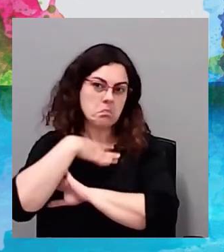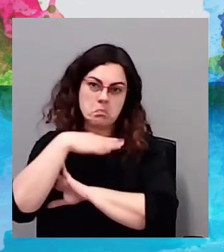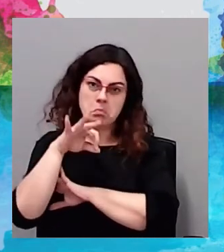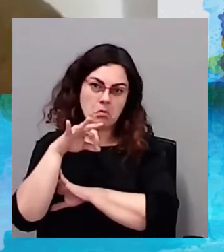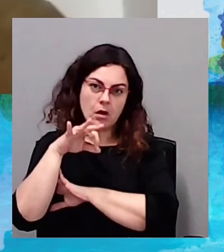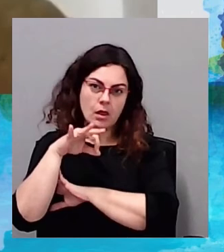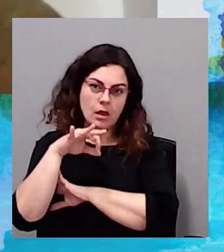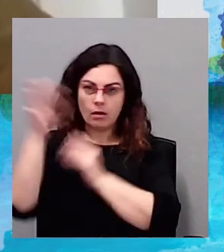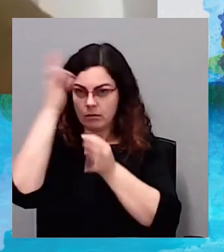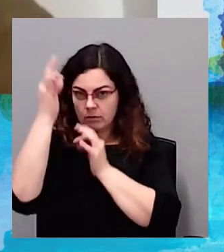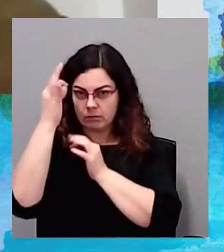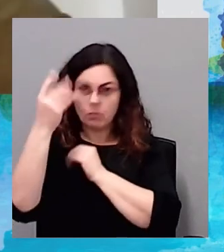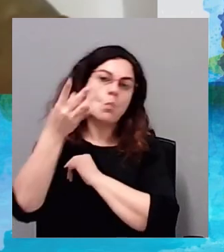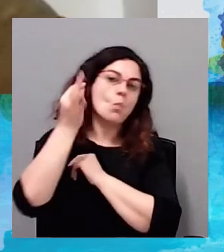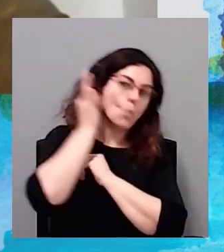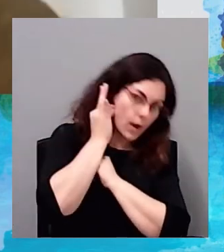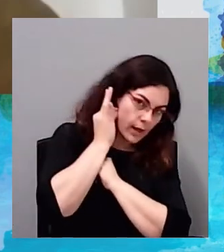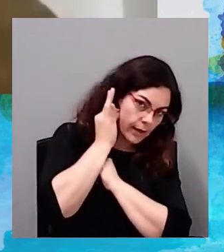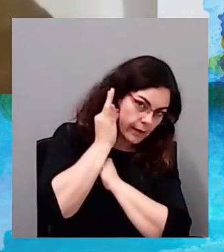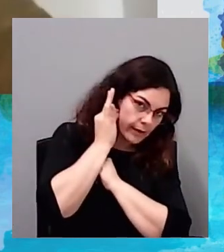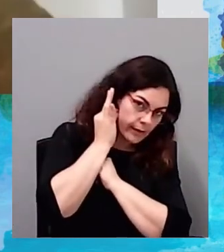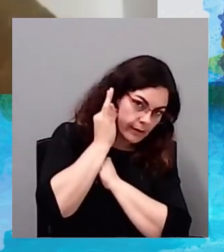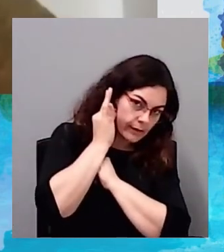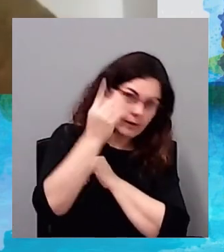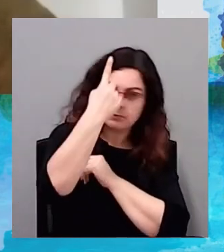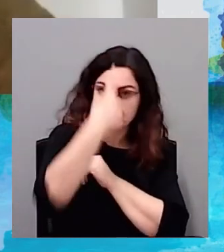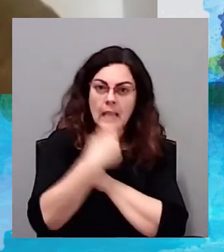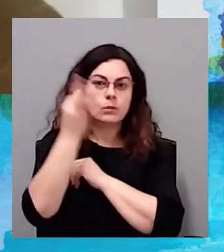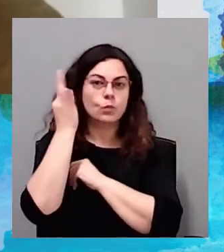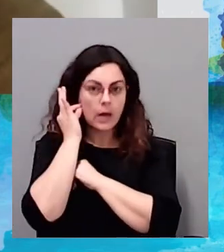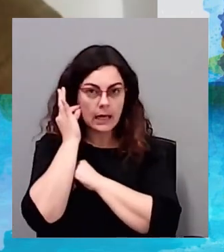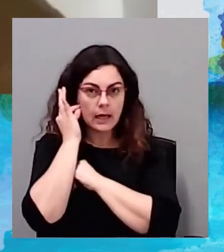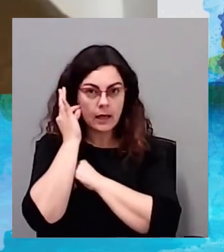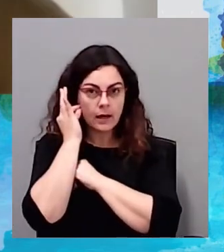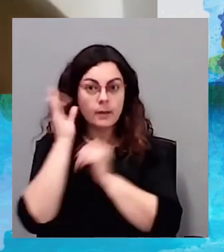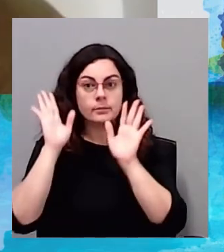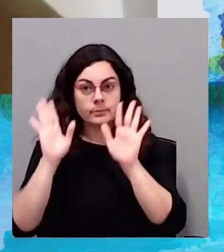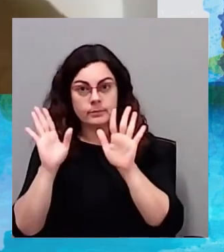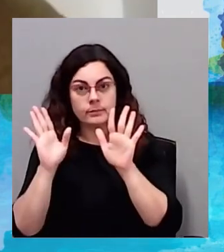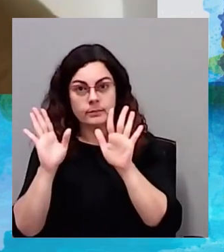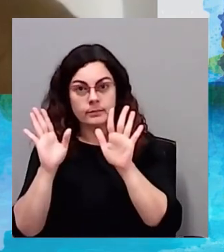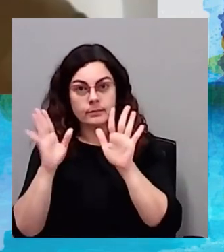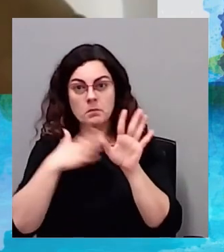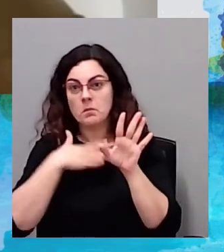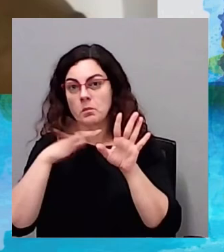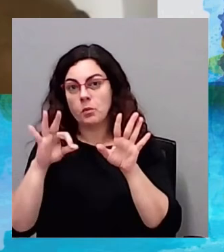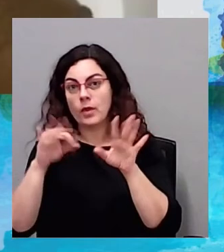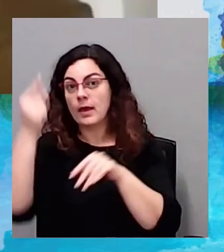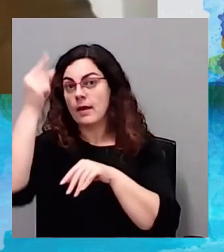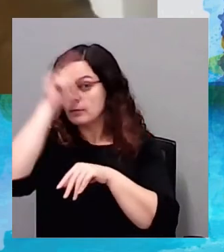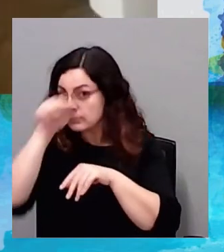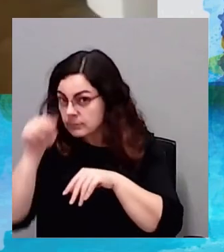descrita como una mujer, el retrato de una mujer, pero puede ser pintada y puede